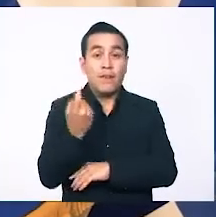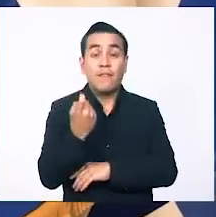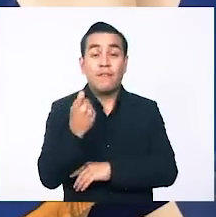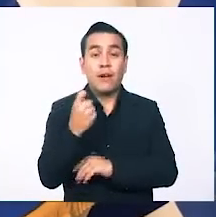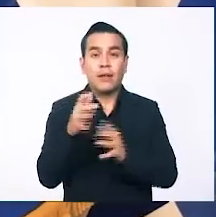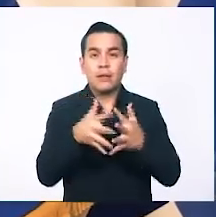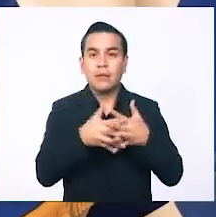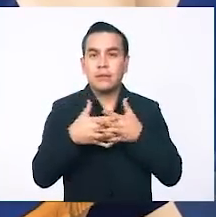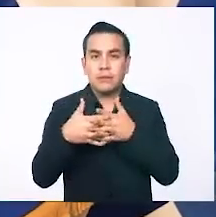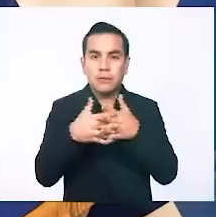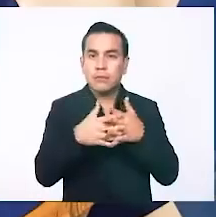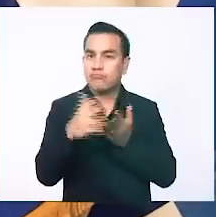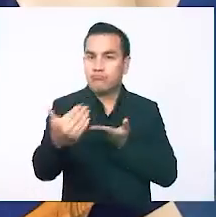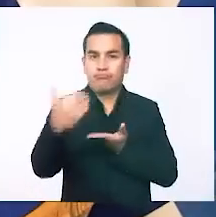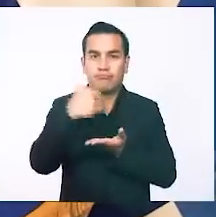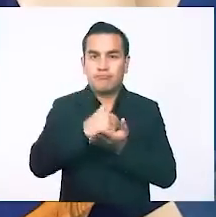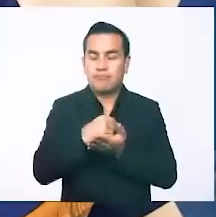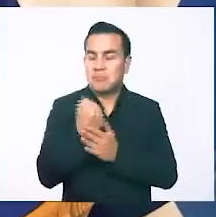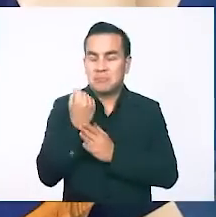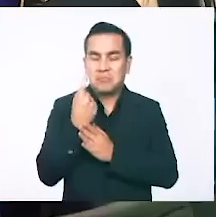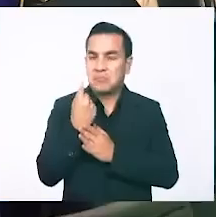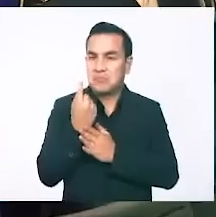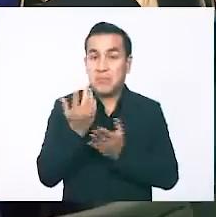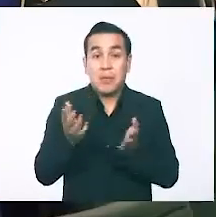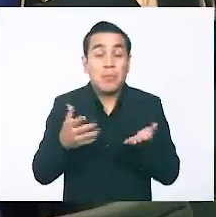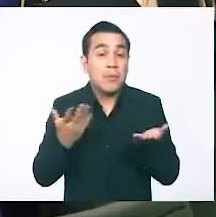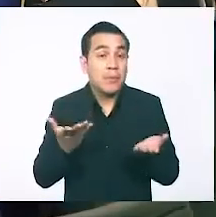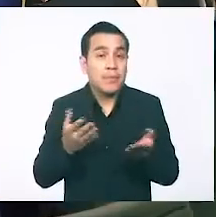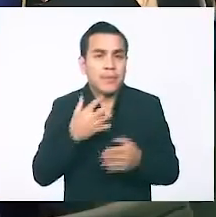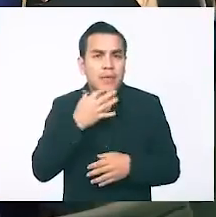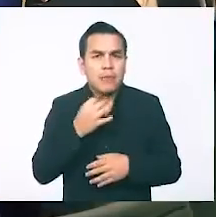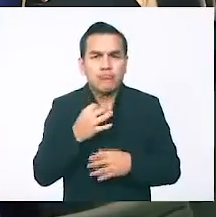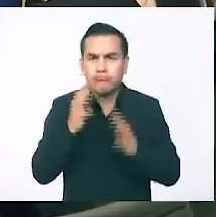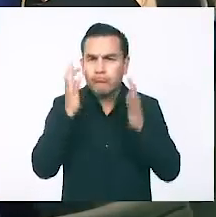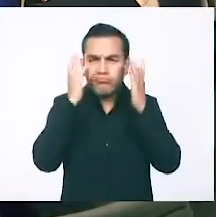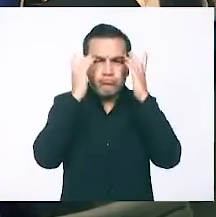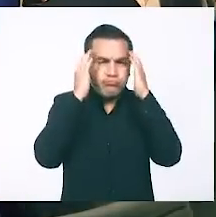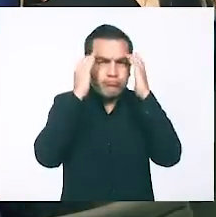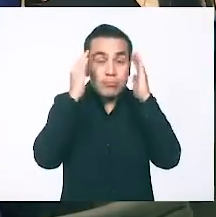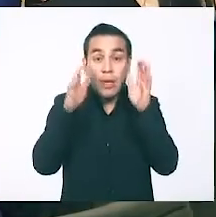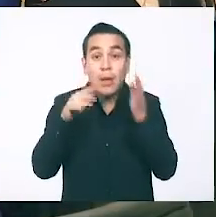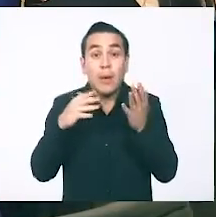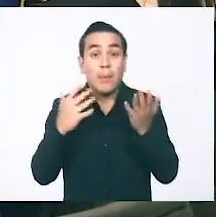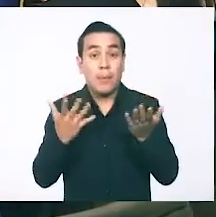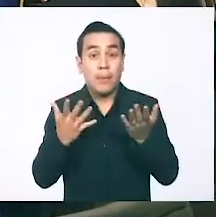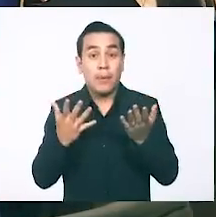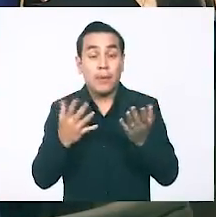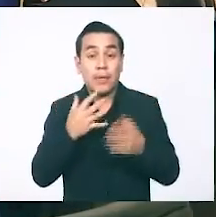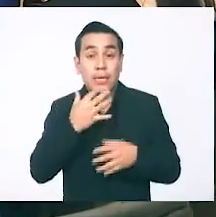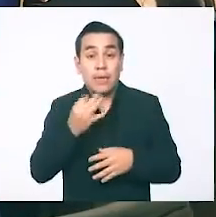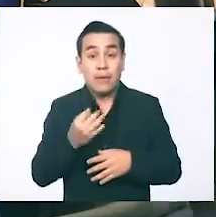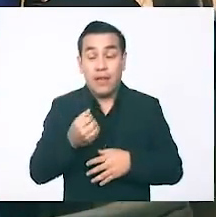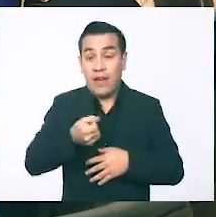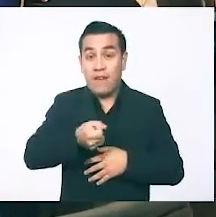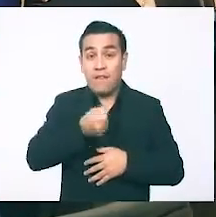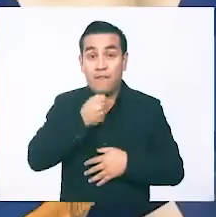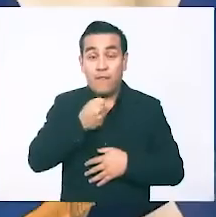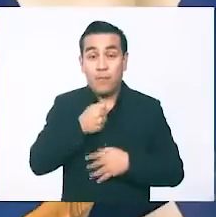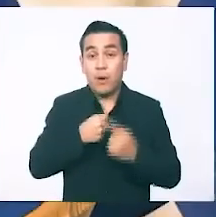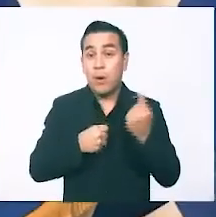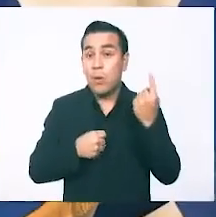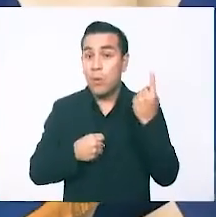Unidos. No sé por qué no vino, no le he preguntado. Me preocupa porque cuando uno solo obtiene información de un